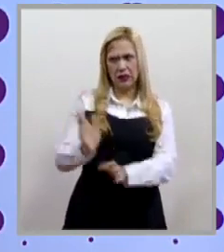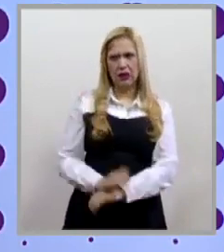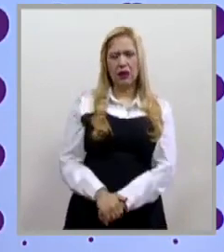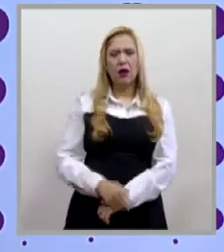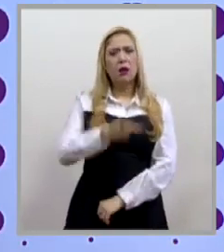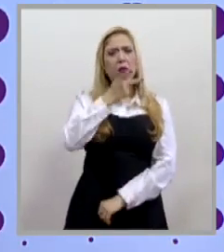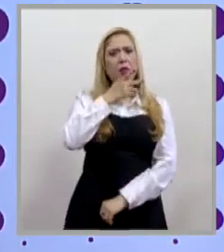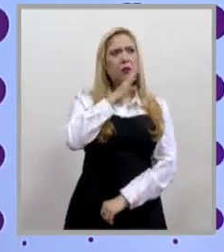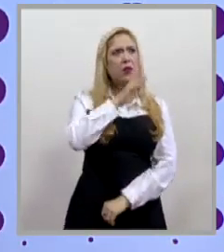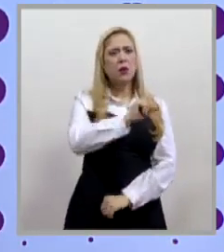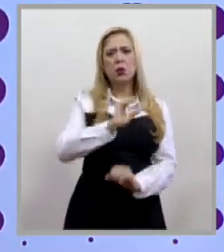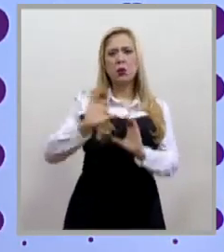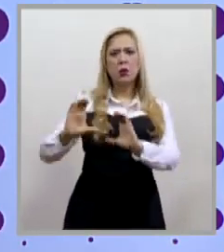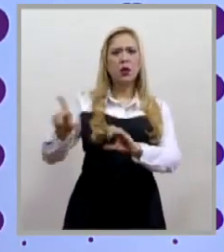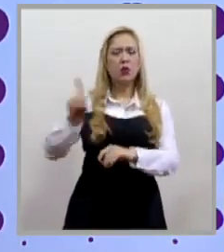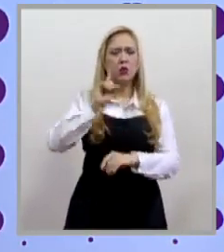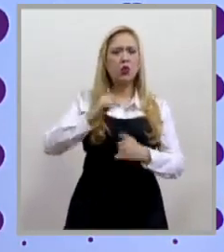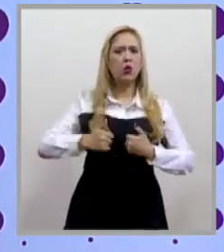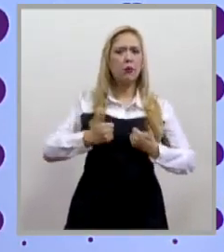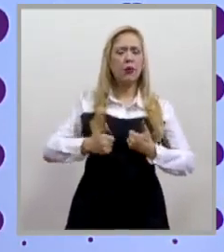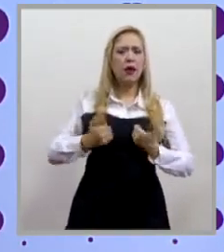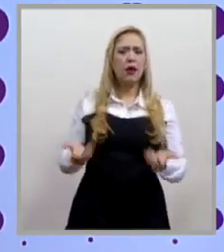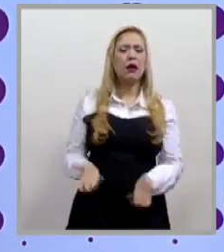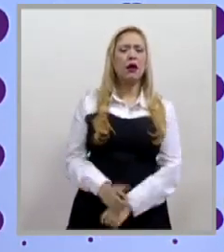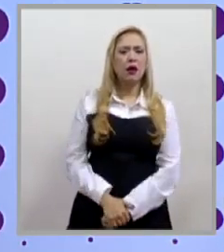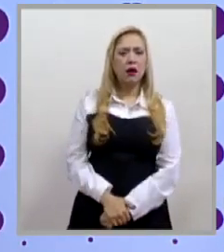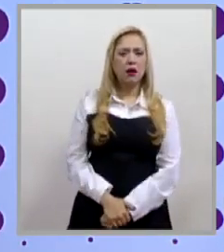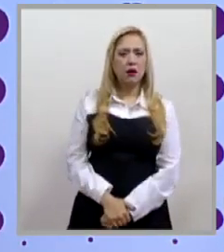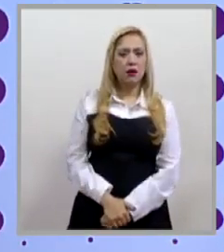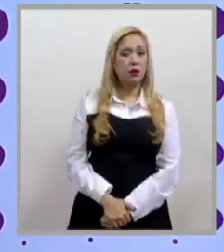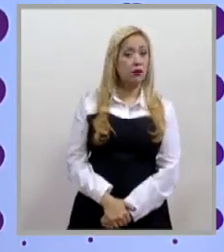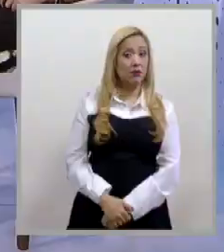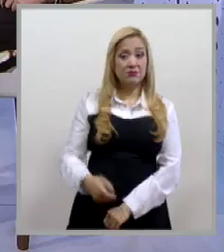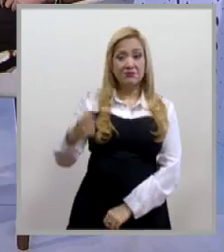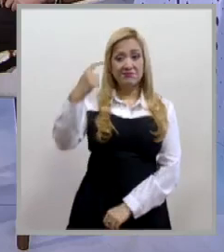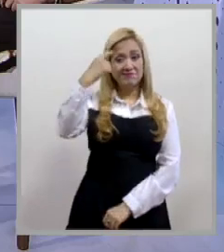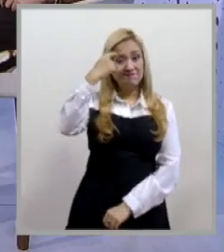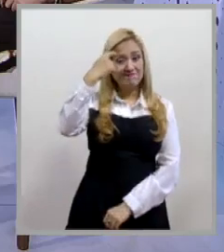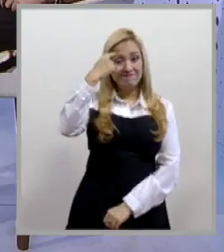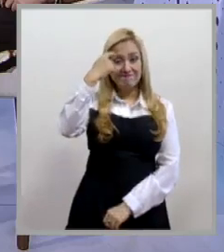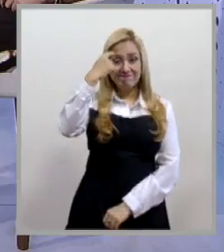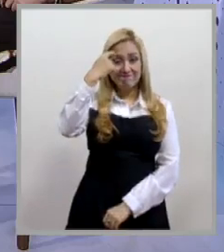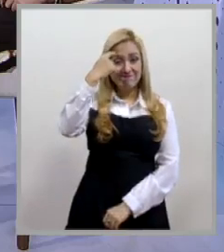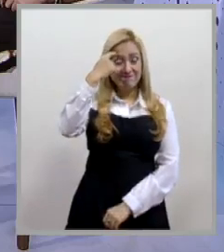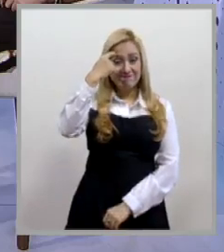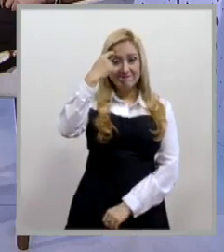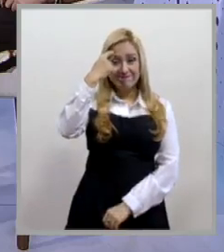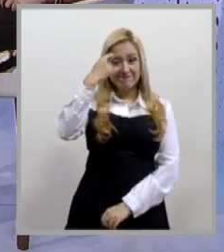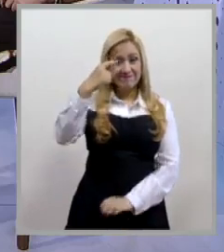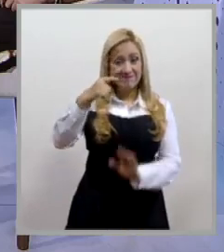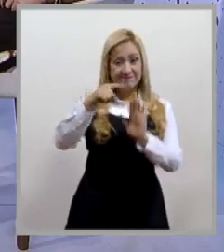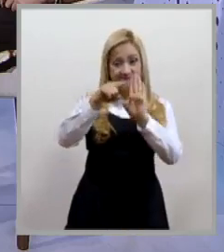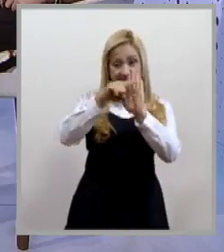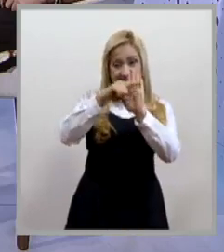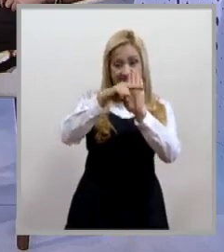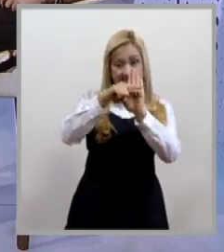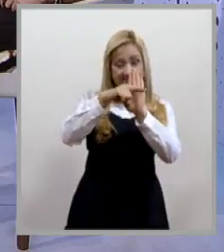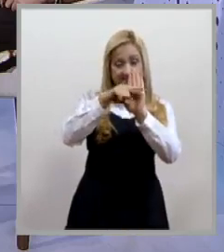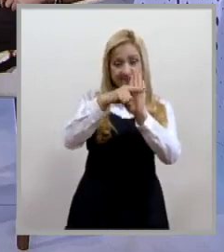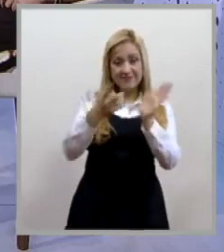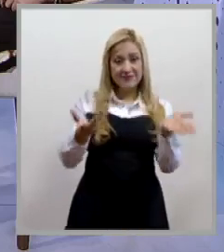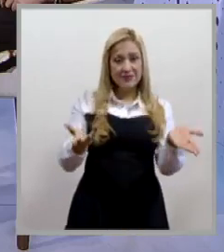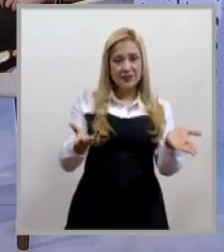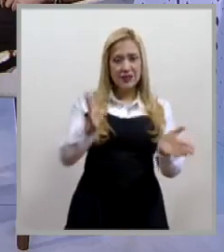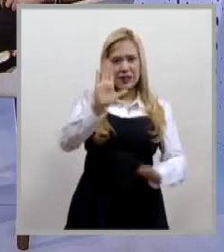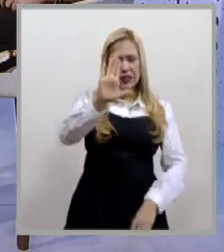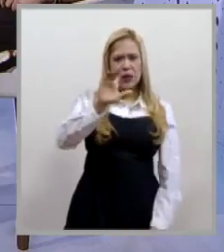no la cuidan? Ujú. Entonces, esos estereotipos impiden, o sea, visibilizar que se trata de la muerte